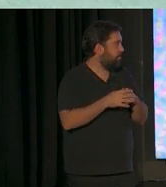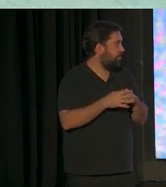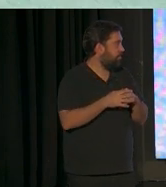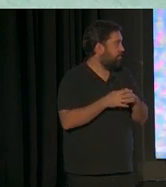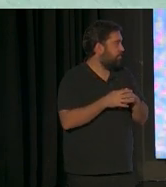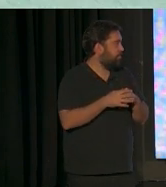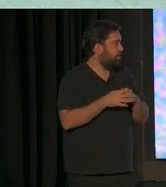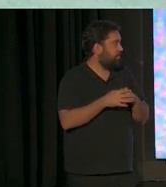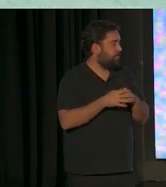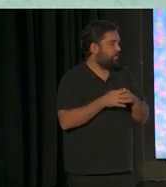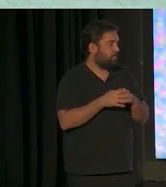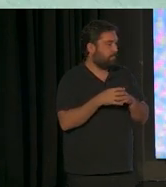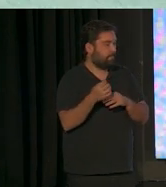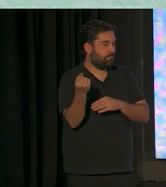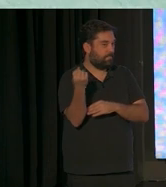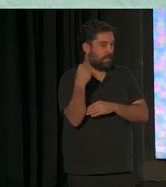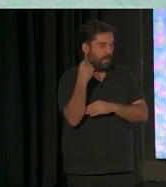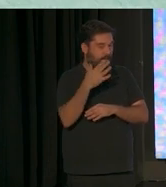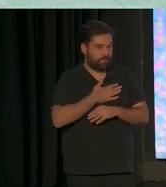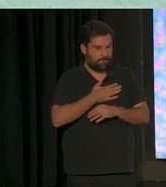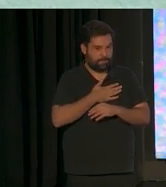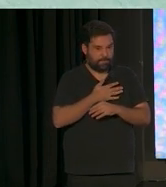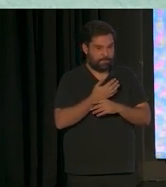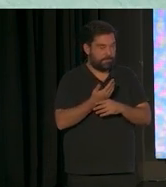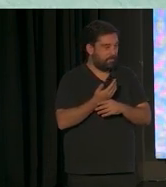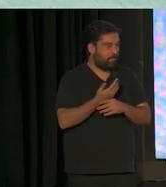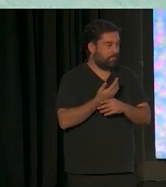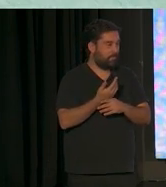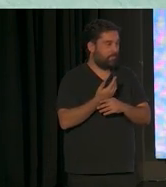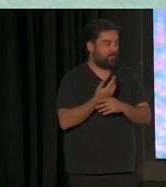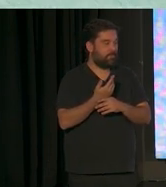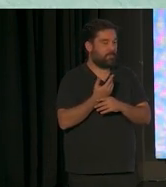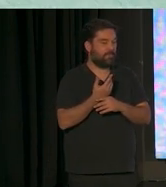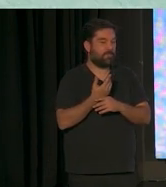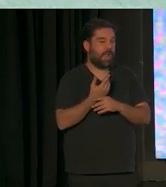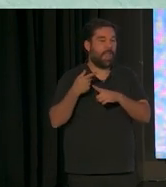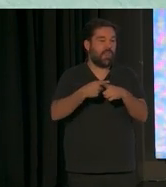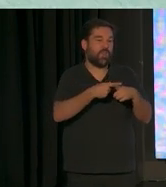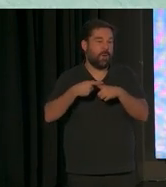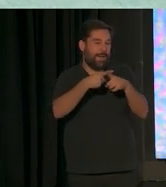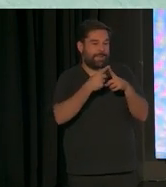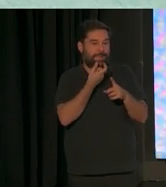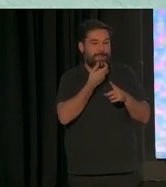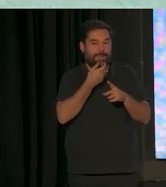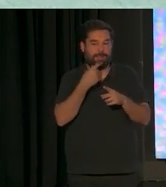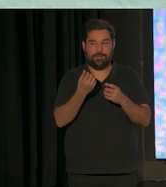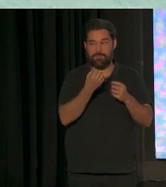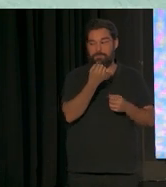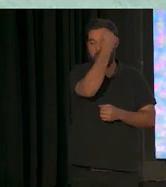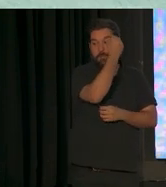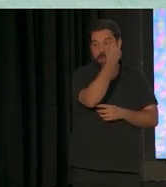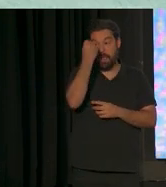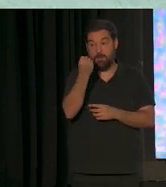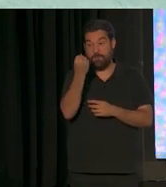El del medio. Genial. El del caring y el sharing, que son los dos pilares para tener una